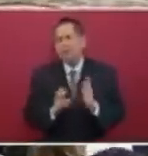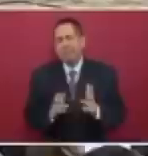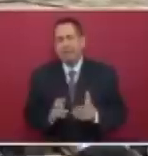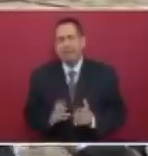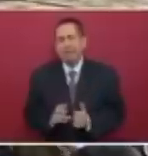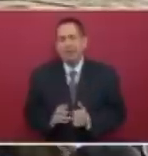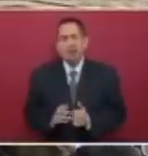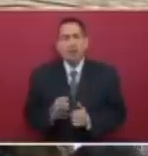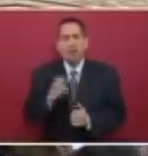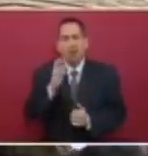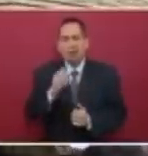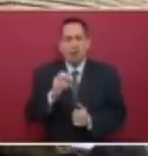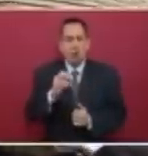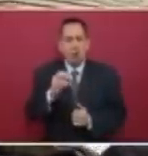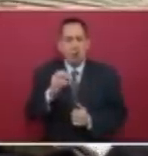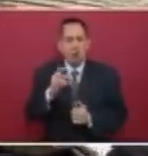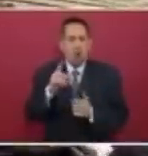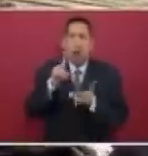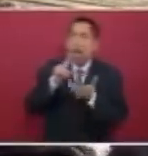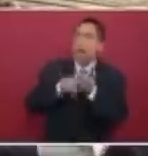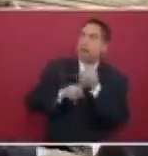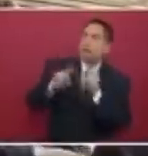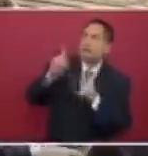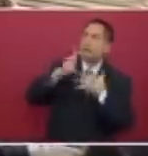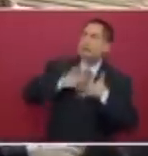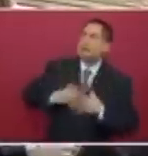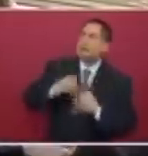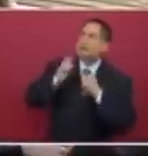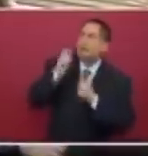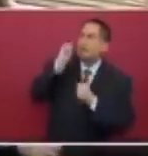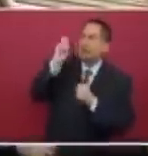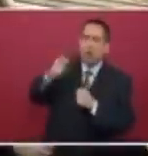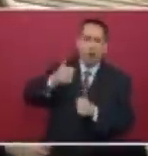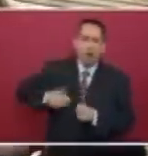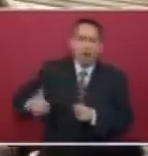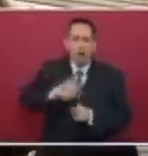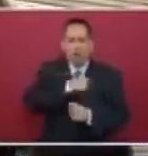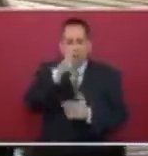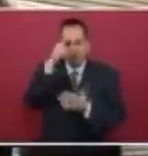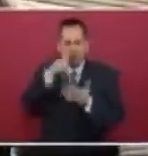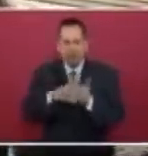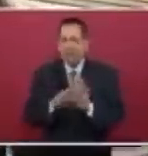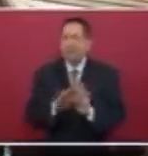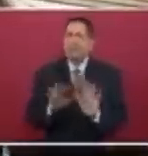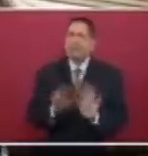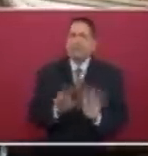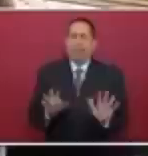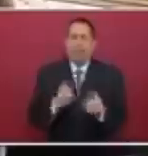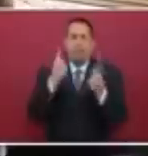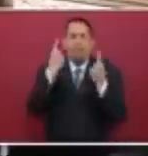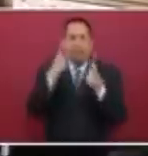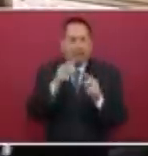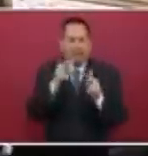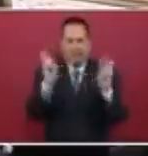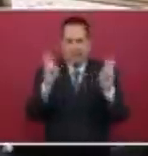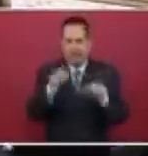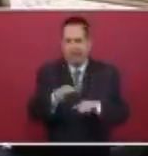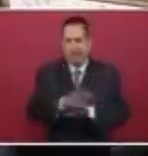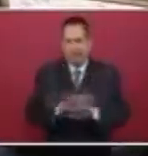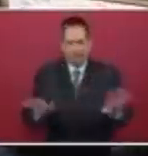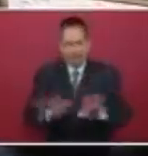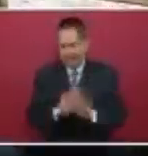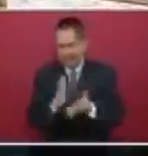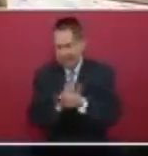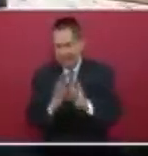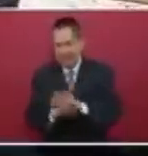el diagnóstico de nuestras creencias y todo eso y para que ya vamos a